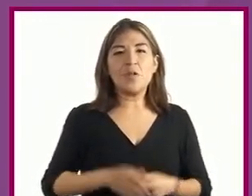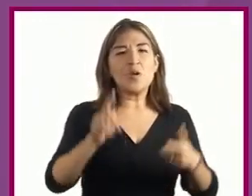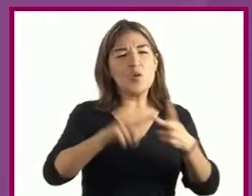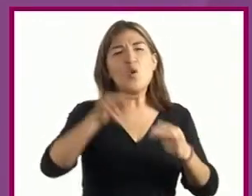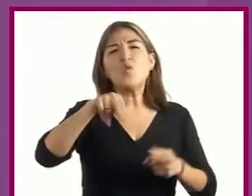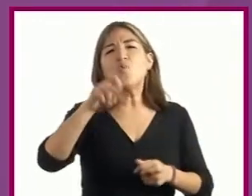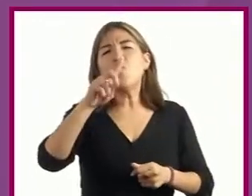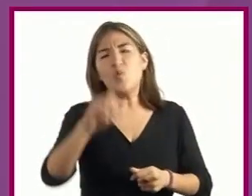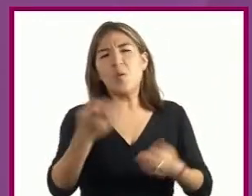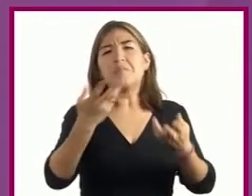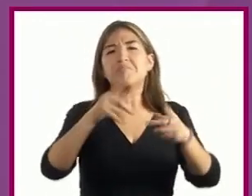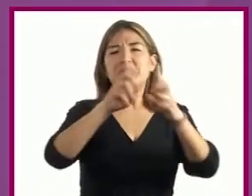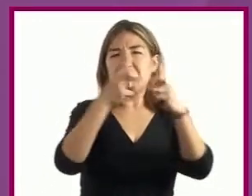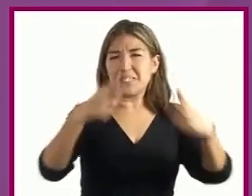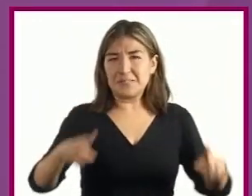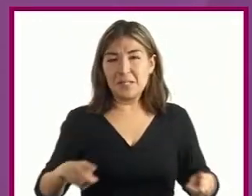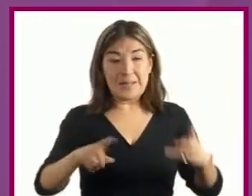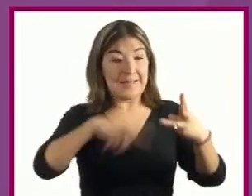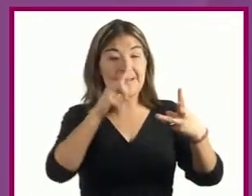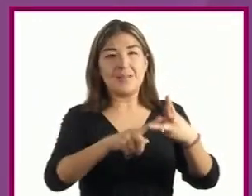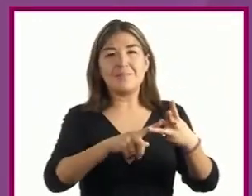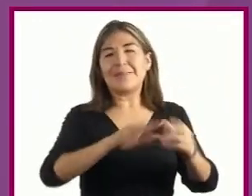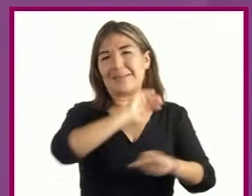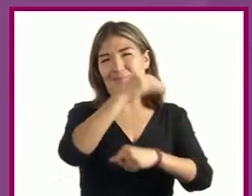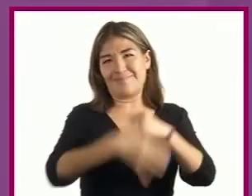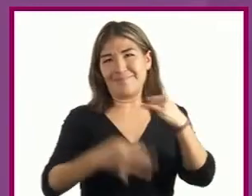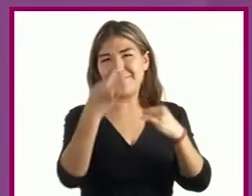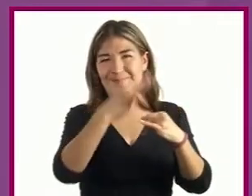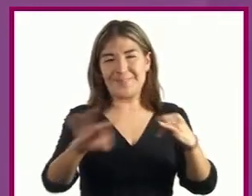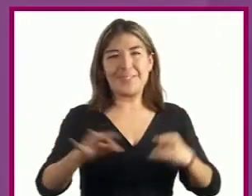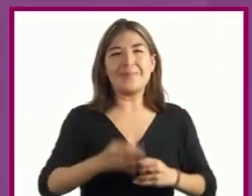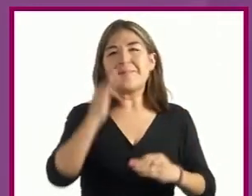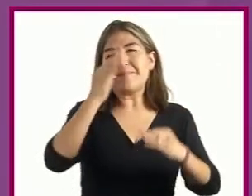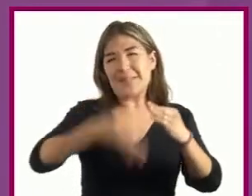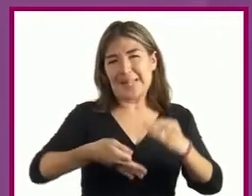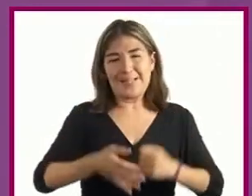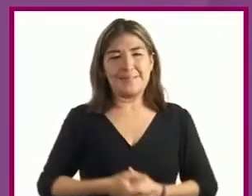o desarrollo y al final desenlace.